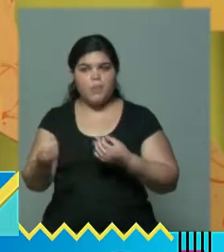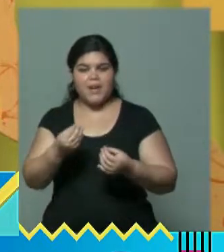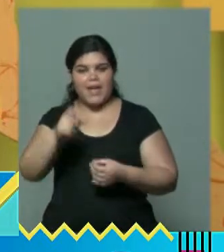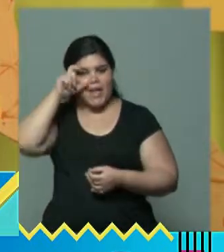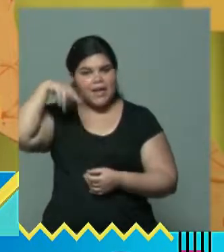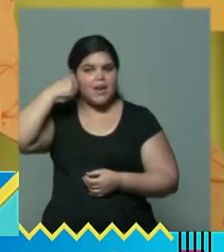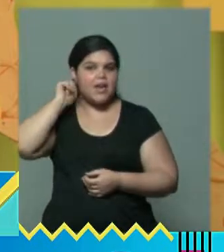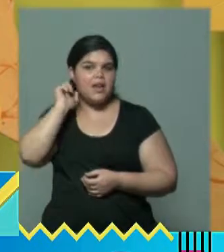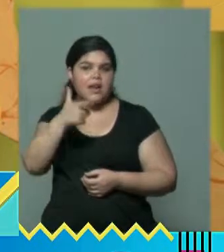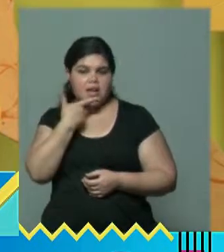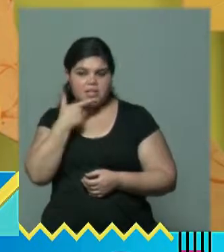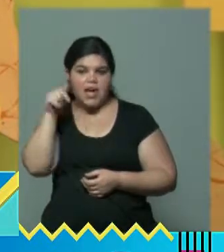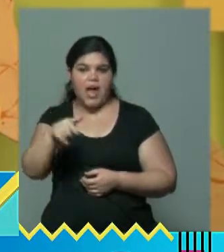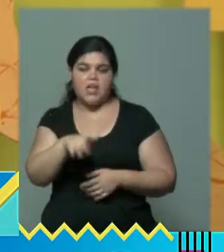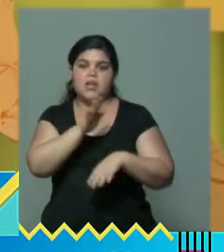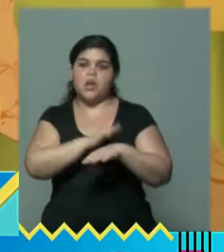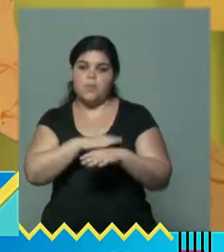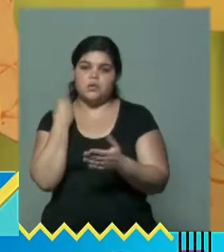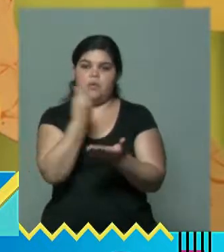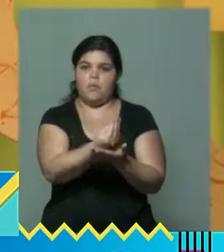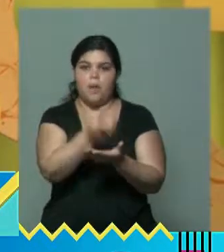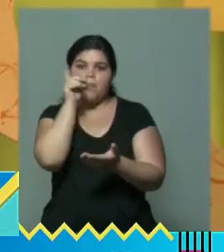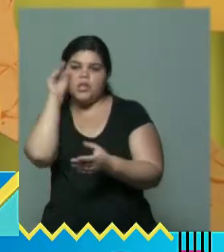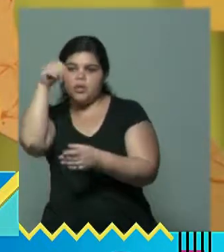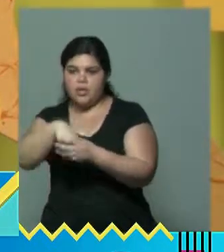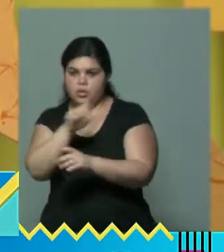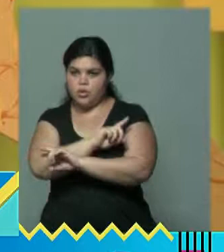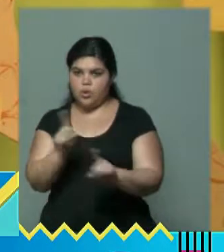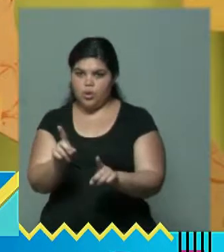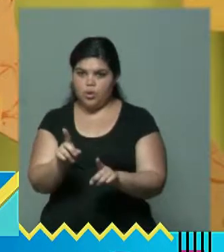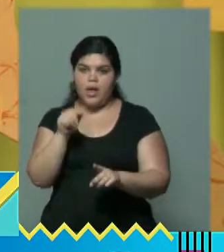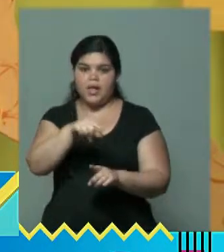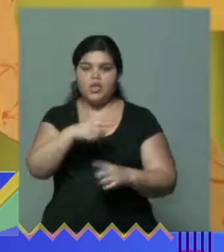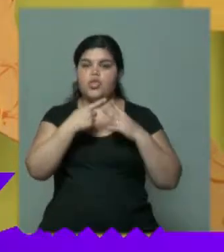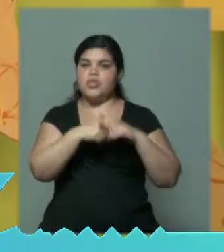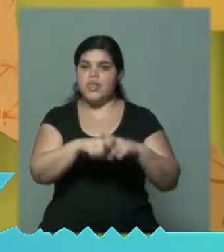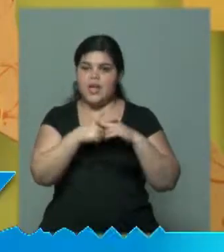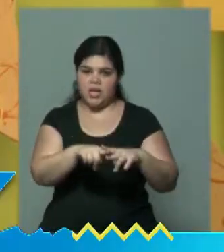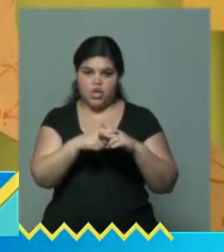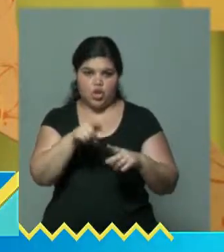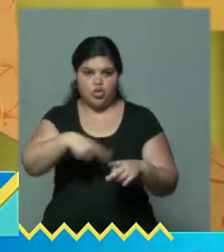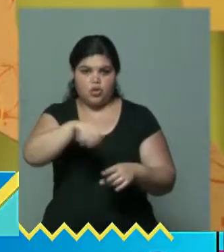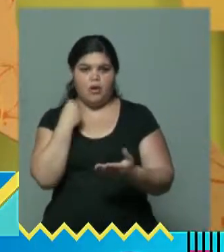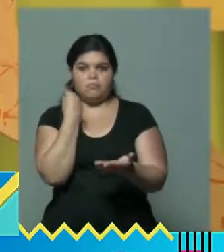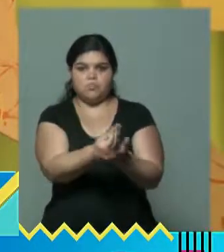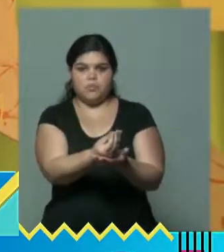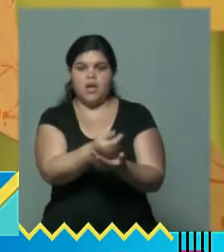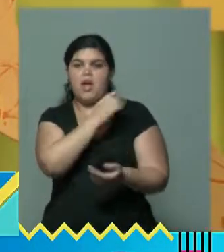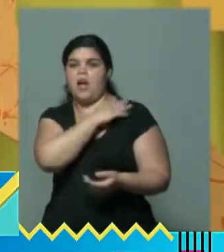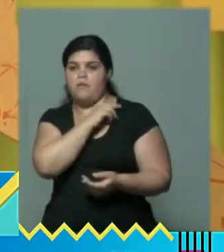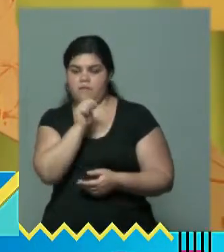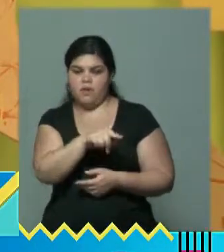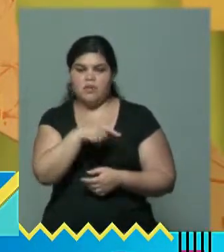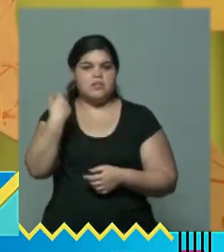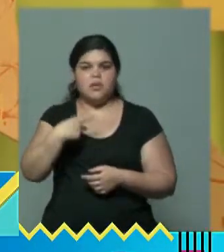quede regularizado con funcionarios que no sean políticos, con funcionarios de carrera y técnicos, porque durante años estuvo cooptado por la política